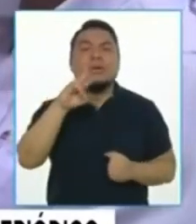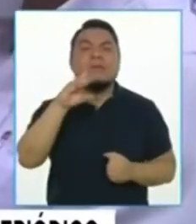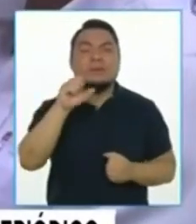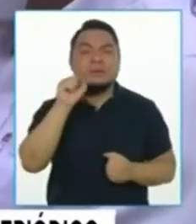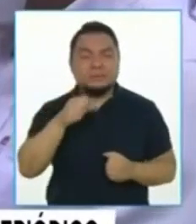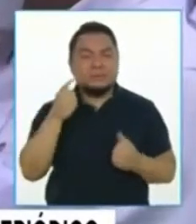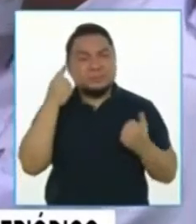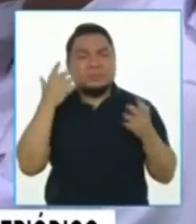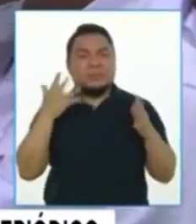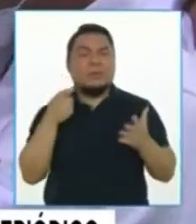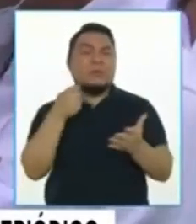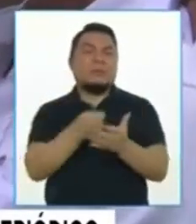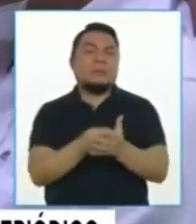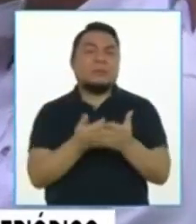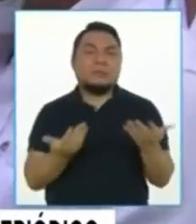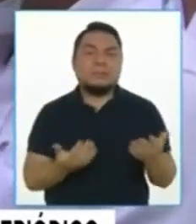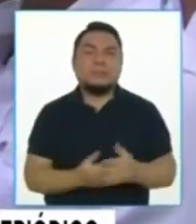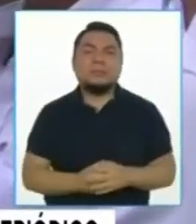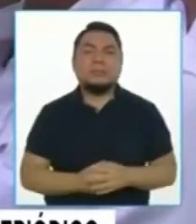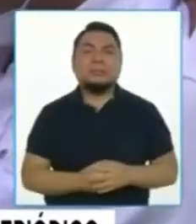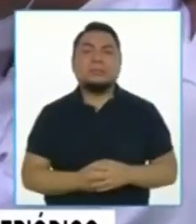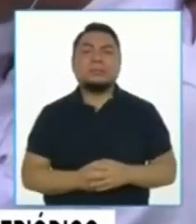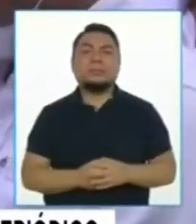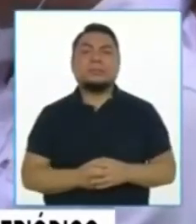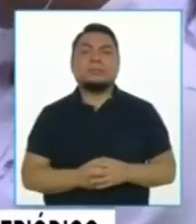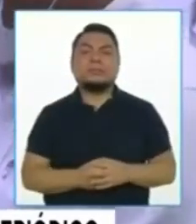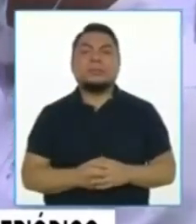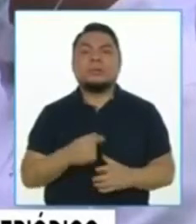se ha considerado una inversión de